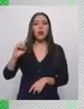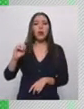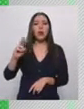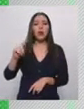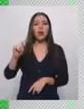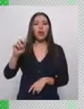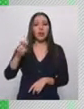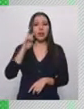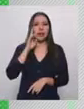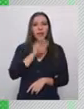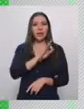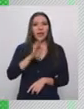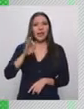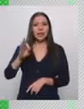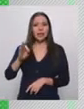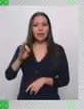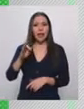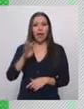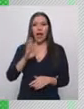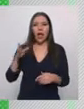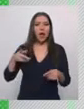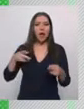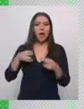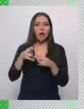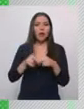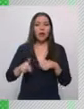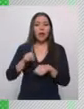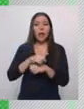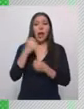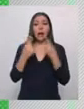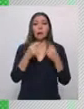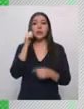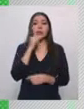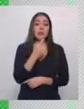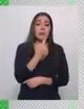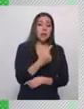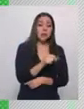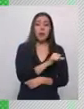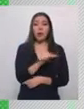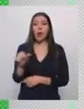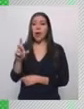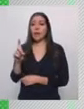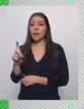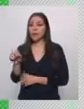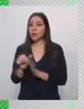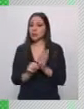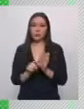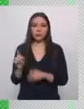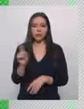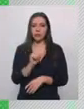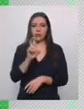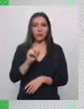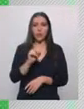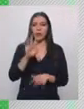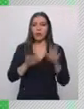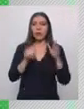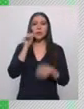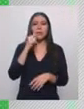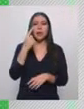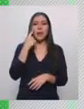cuenta empiezan del 1 al 30 del mes o del 28 en este caso cuando es febrero o son bisiestos o el 29,